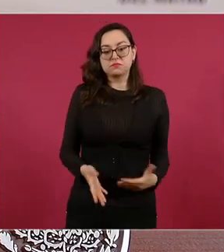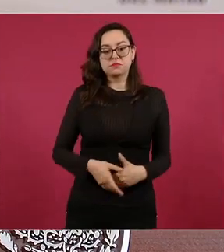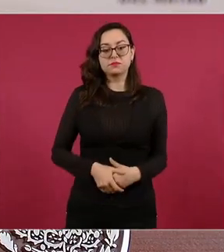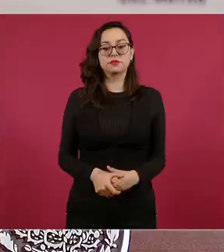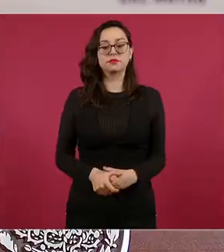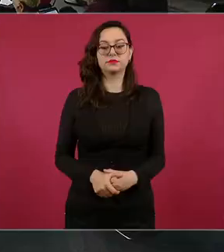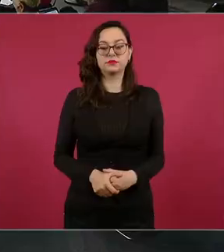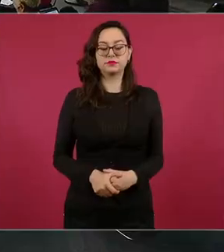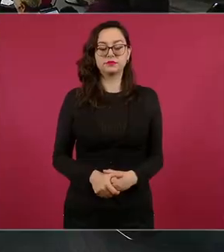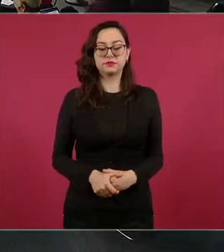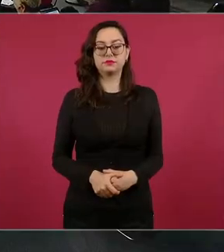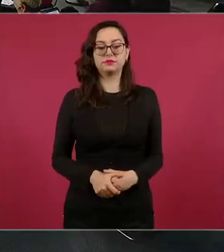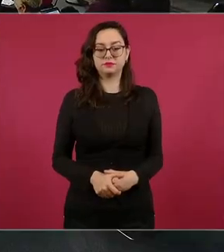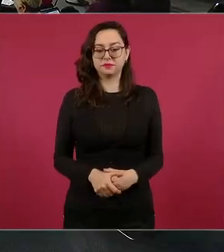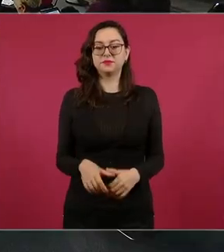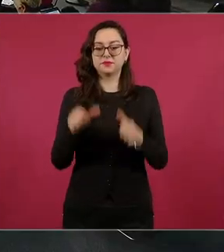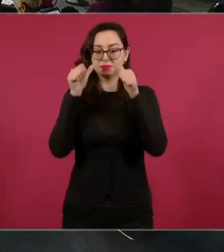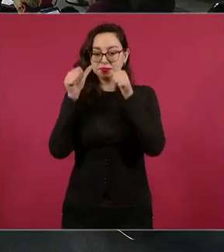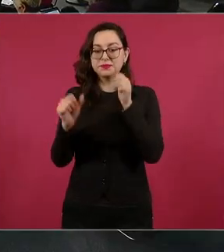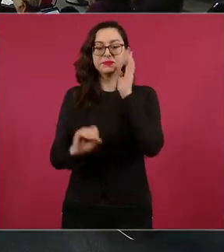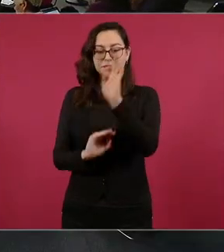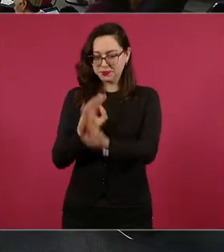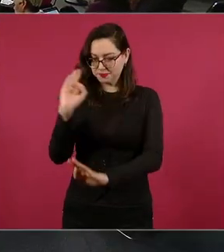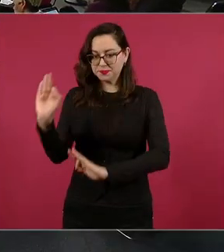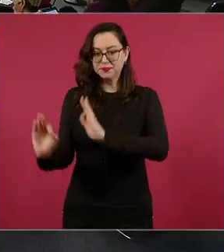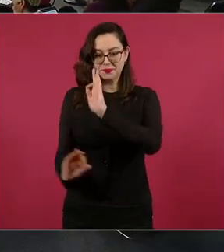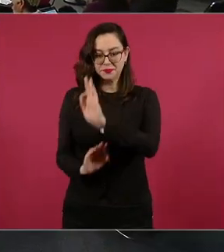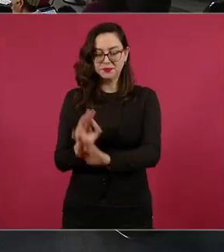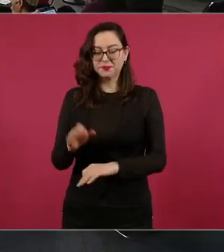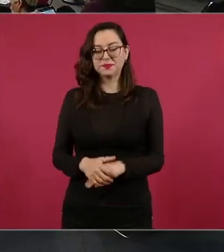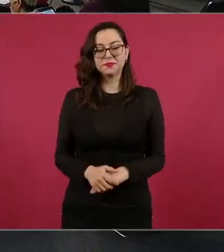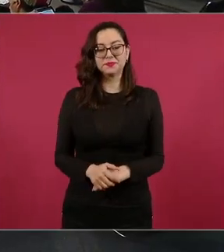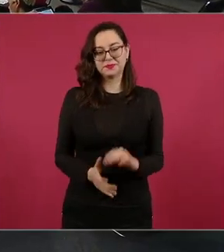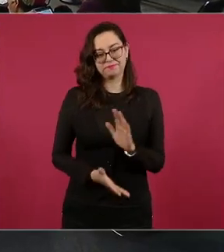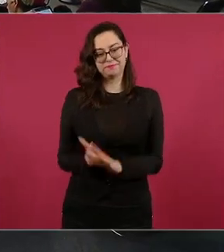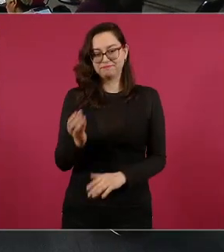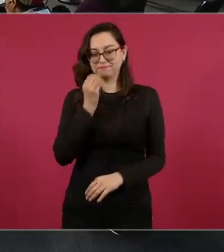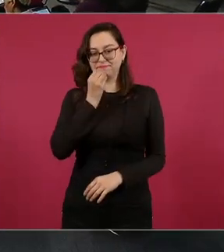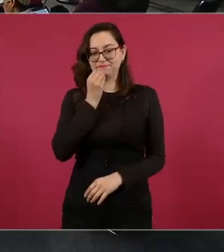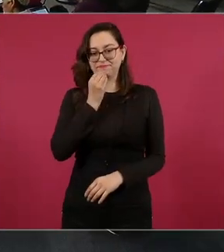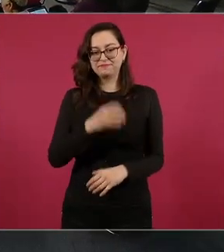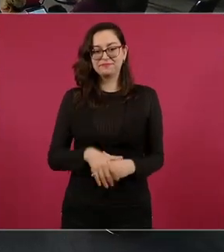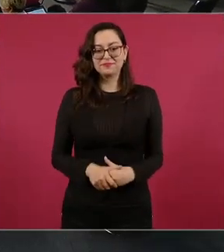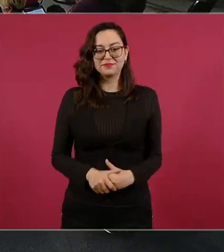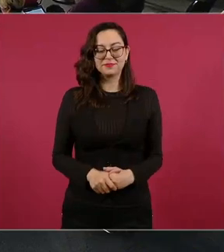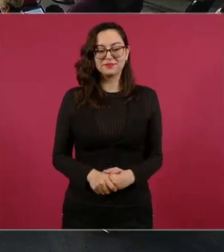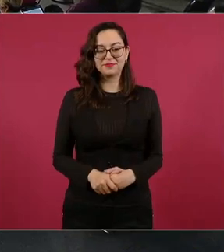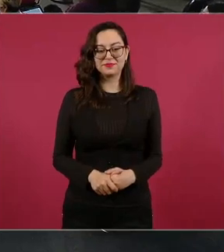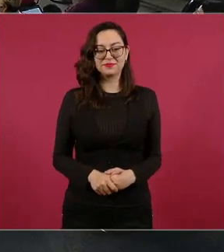y los vamos a atender bueno vámonos a acelerar sin